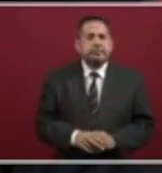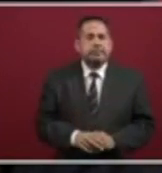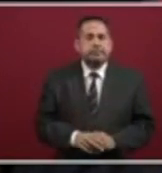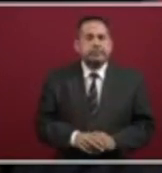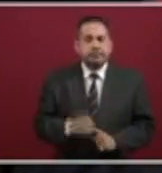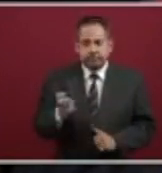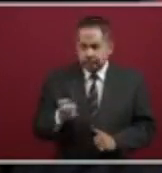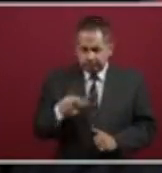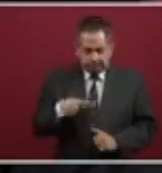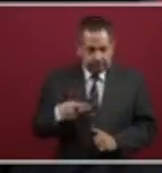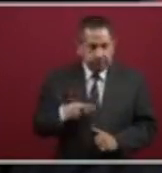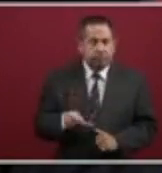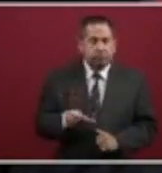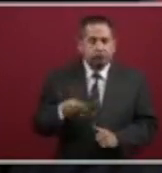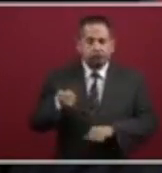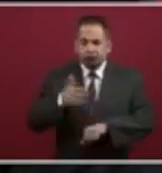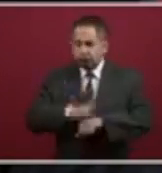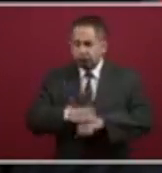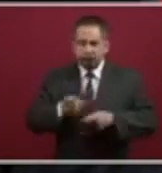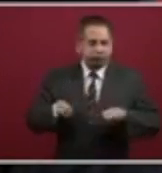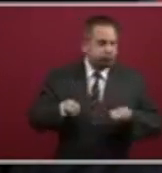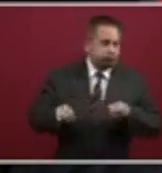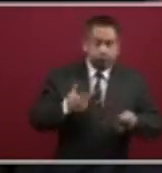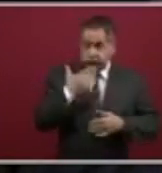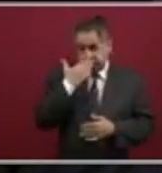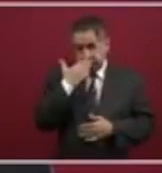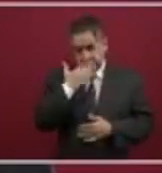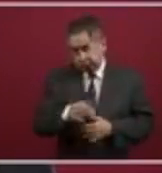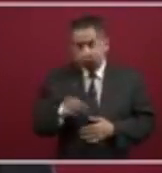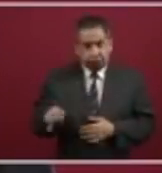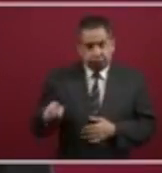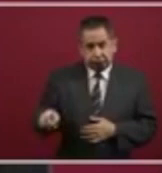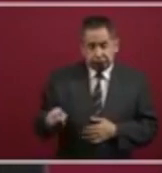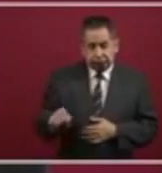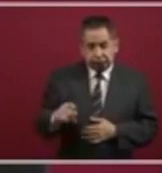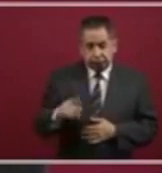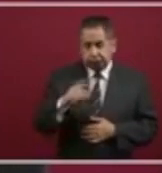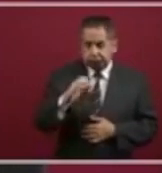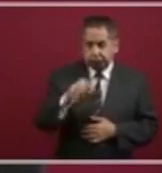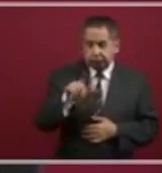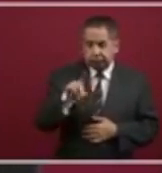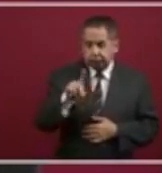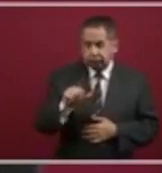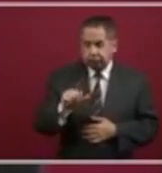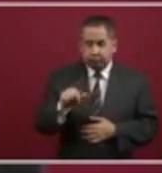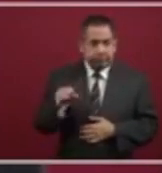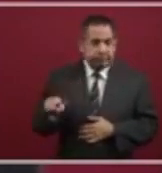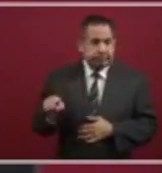Es buena administradora pública, pero además su especialidad